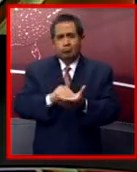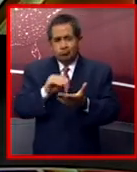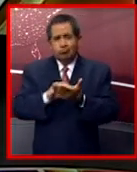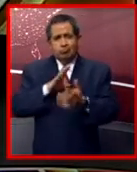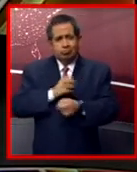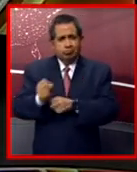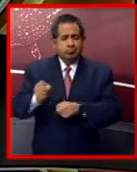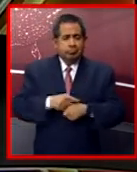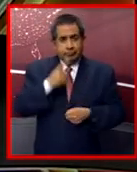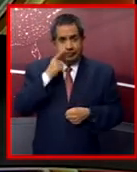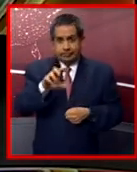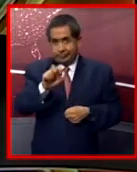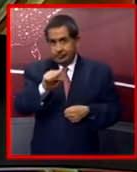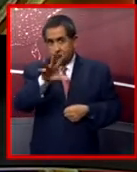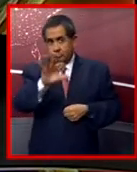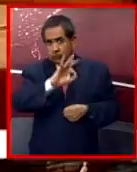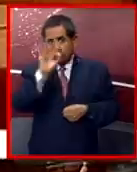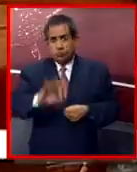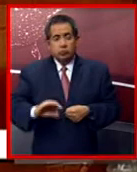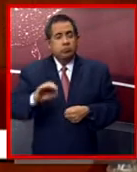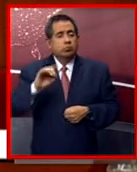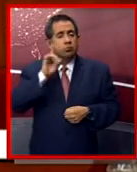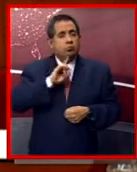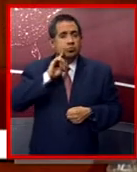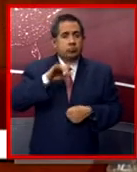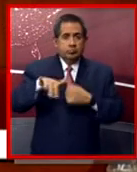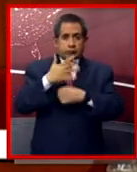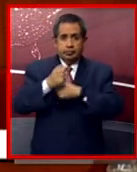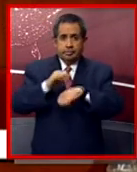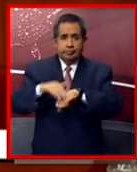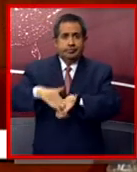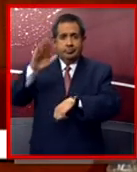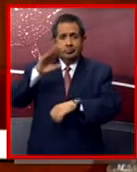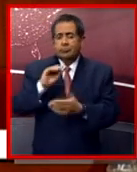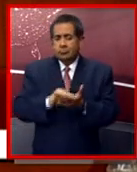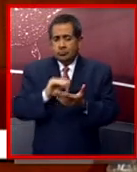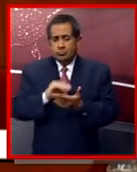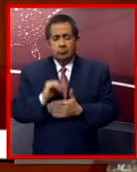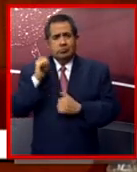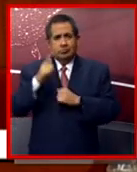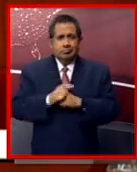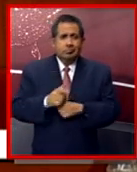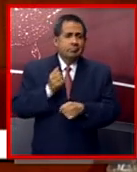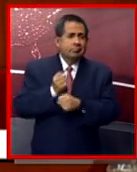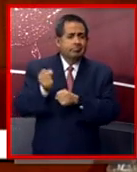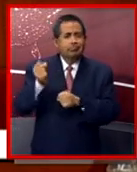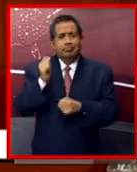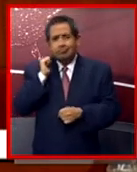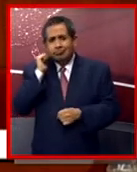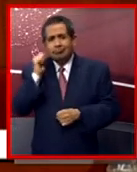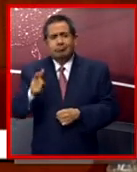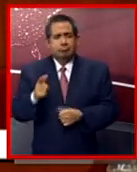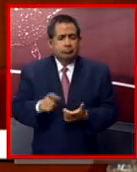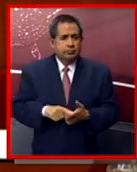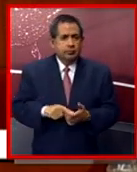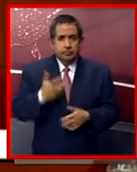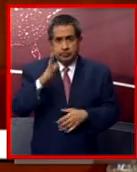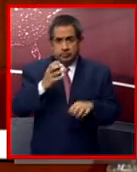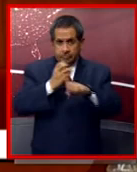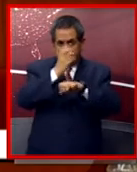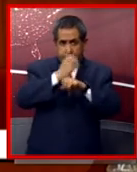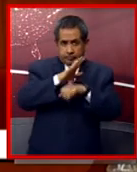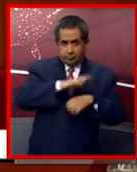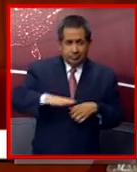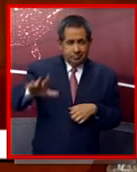Recordó que el 65% de las mujeres mayores de 15 años han enfrentado al menos algún incidente de violencia y que en 10 entidades